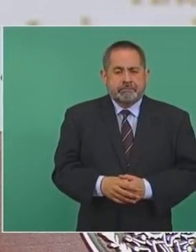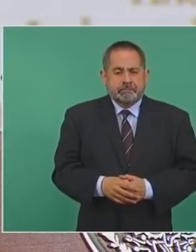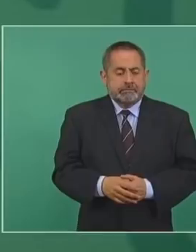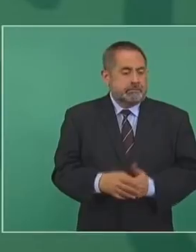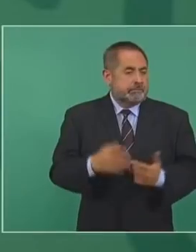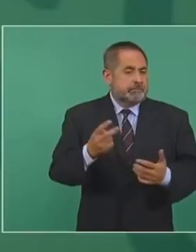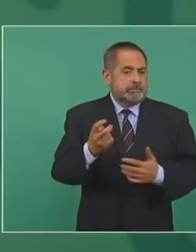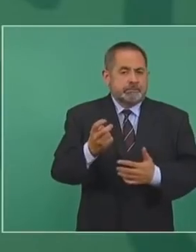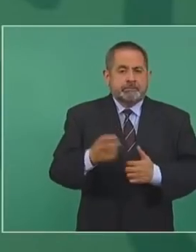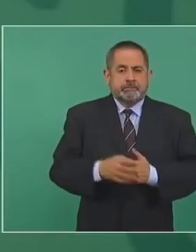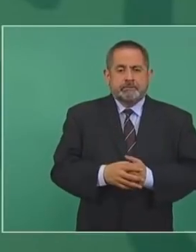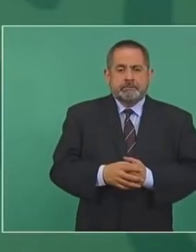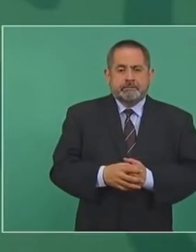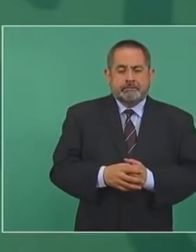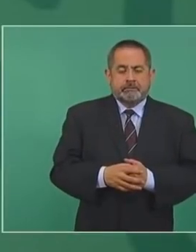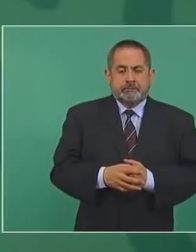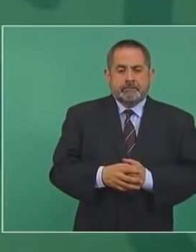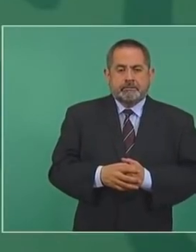Entonces, por eso,